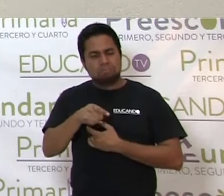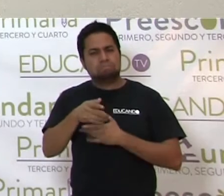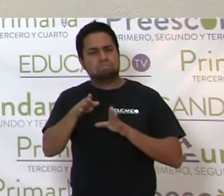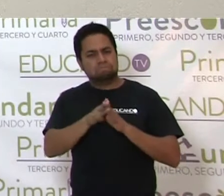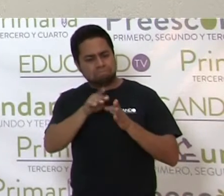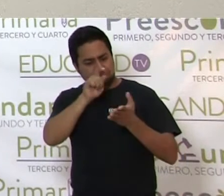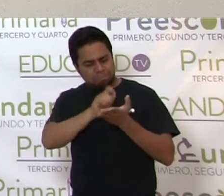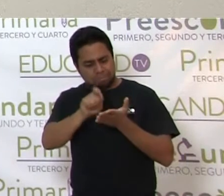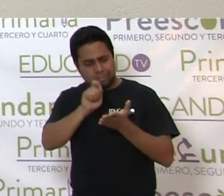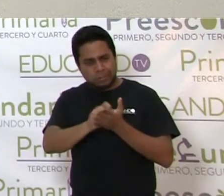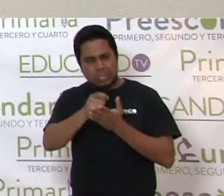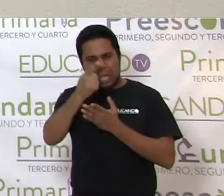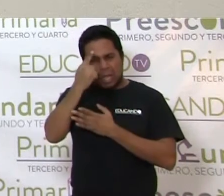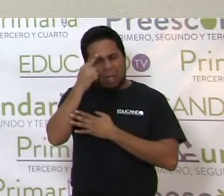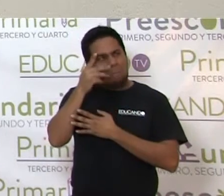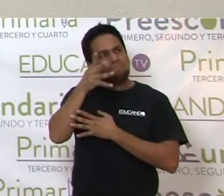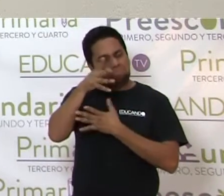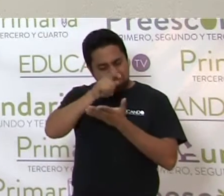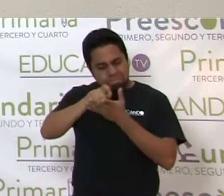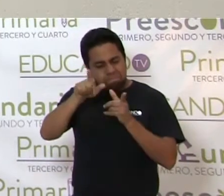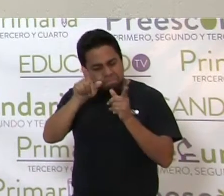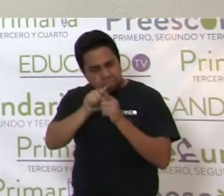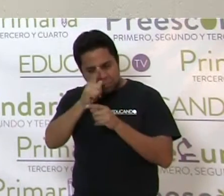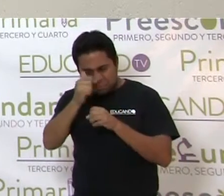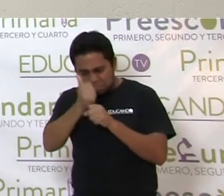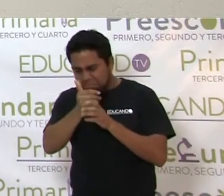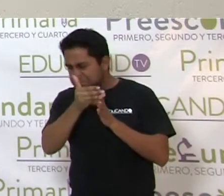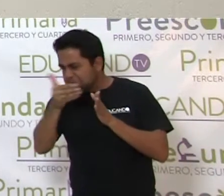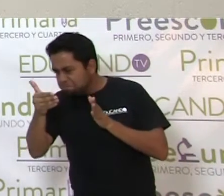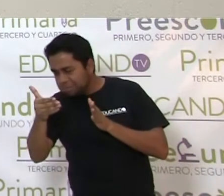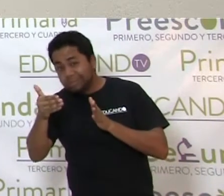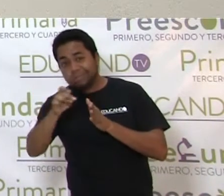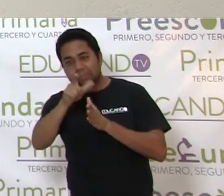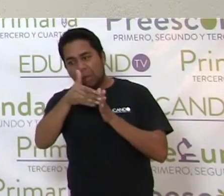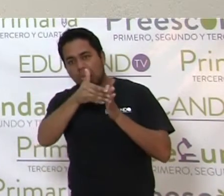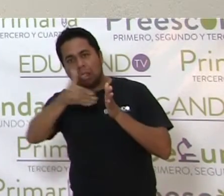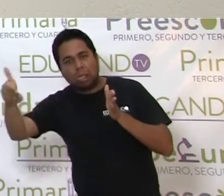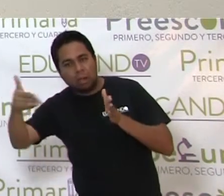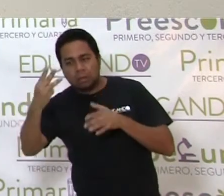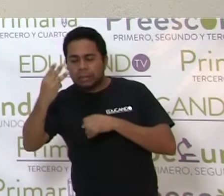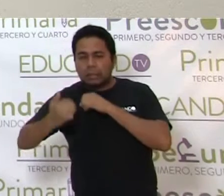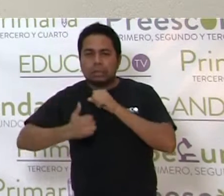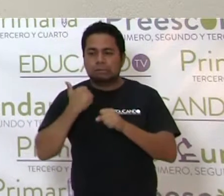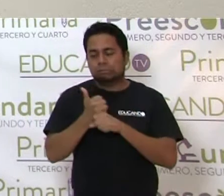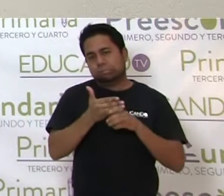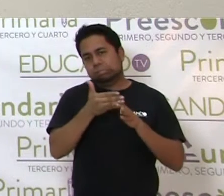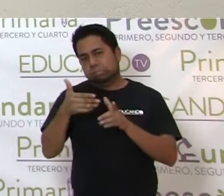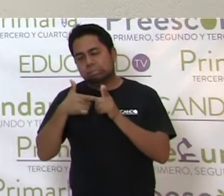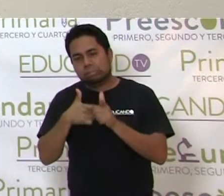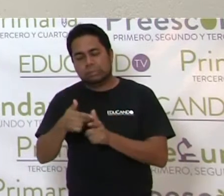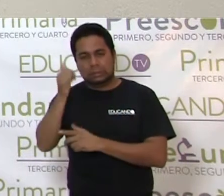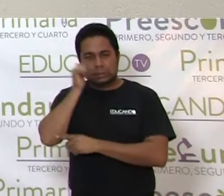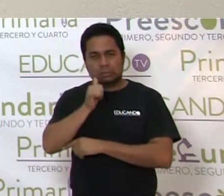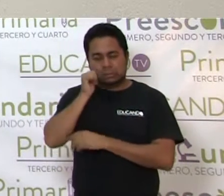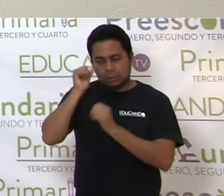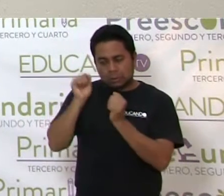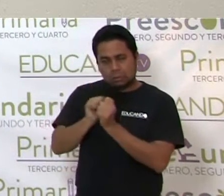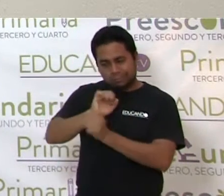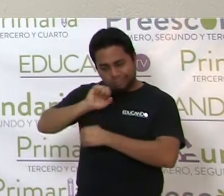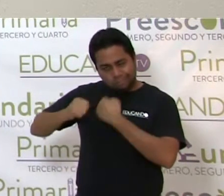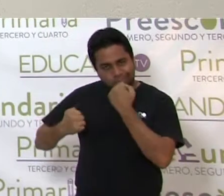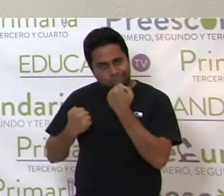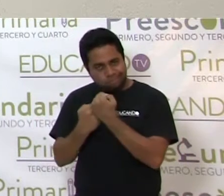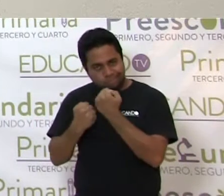para un año se prolongó por casi 3 años. Siempre con la colaboración cuidadosa